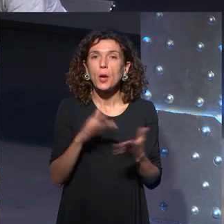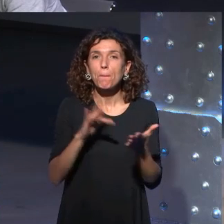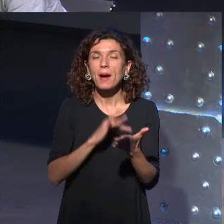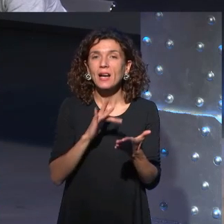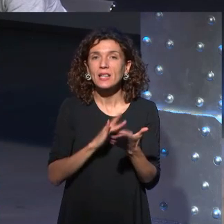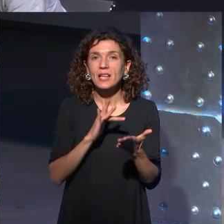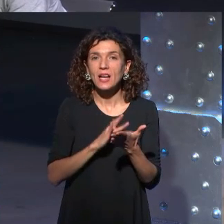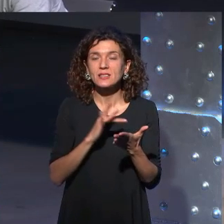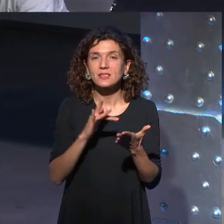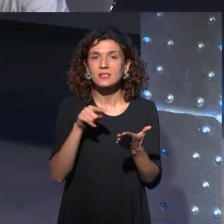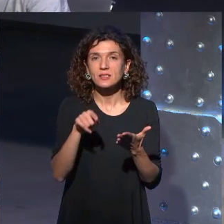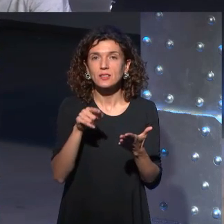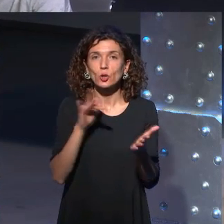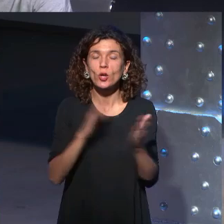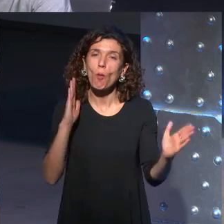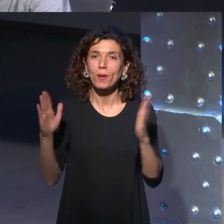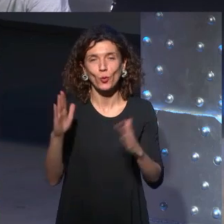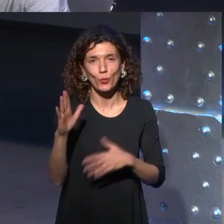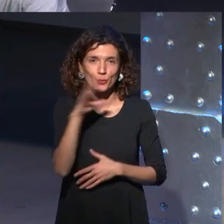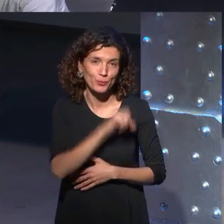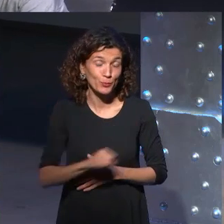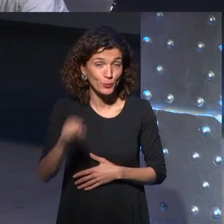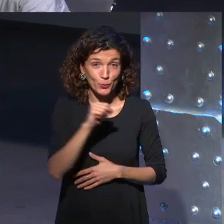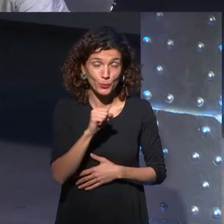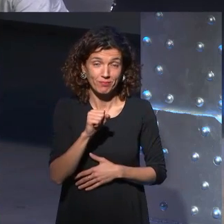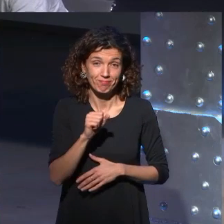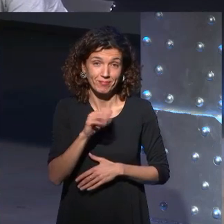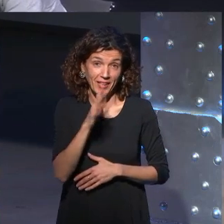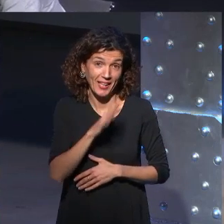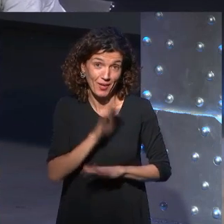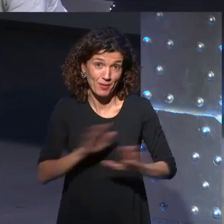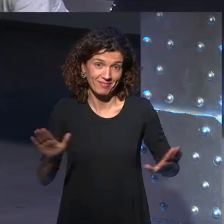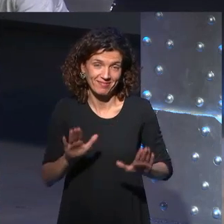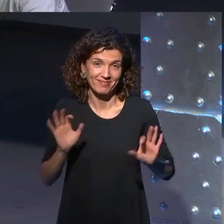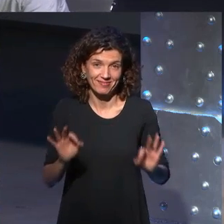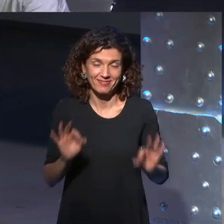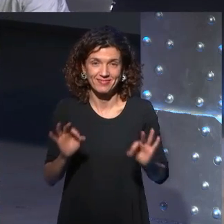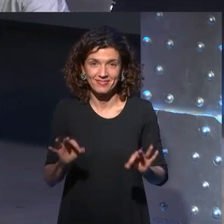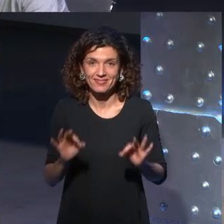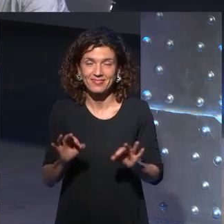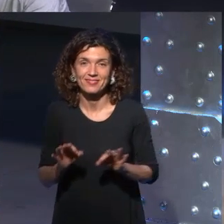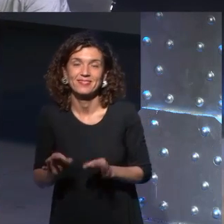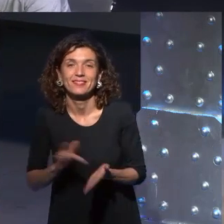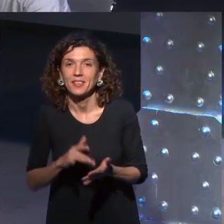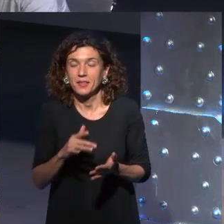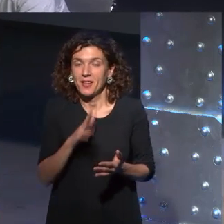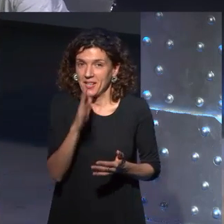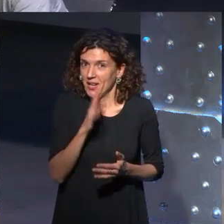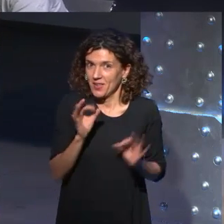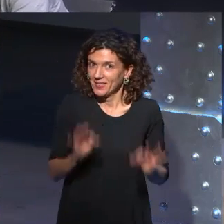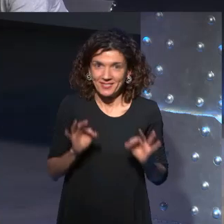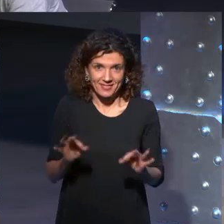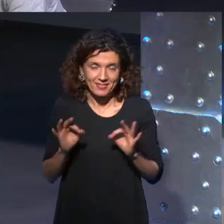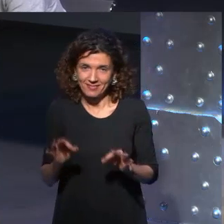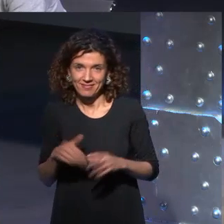que están... Este momento es estelar, ¿eh? O sea... Entre el libro, entre el nombre tecnologizado y...